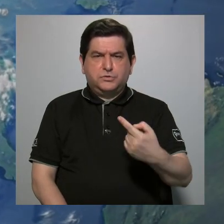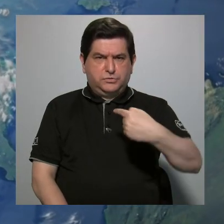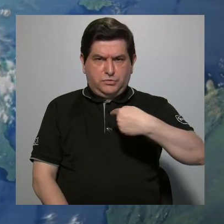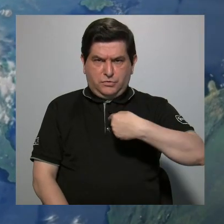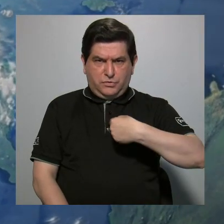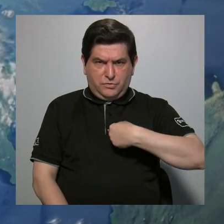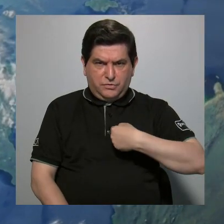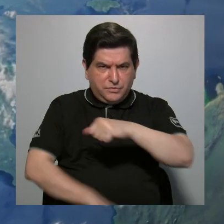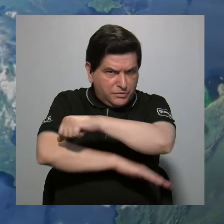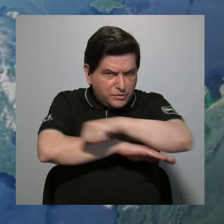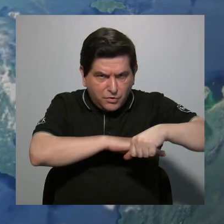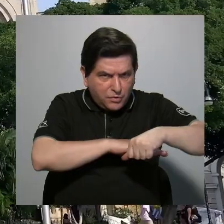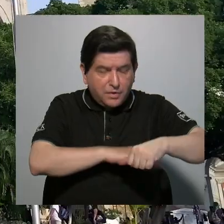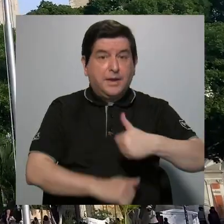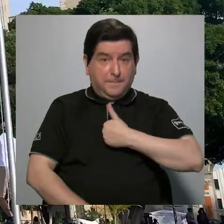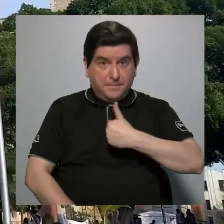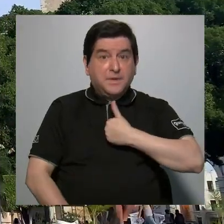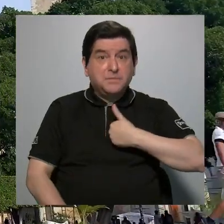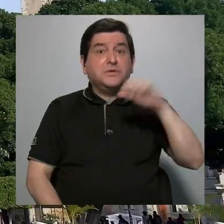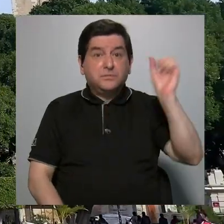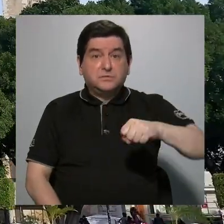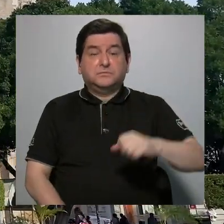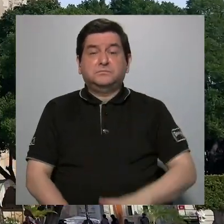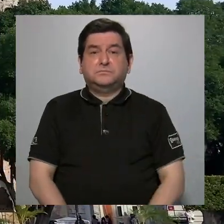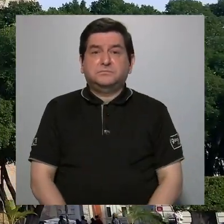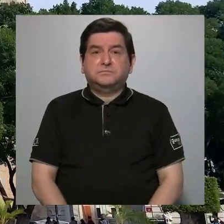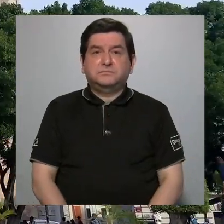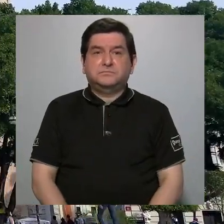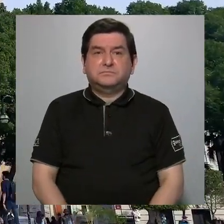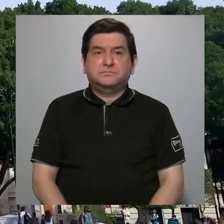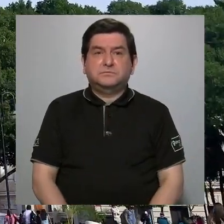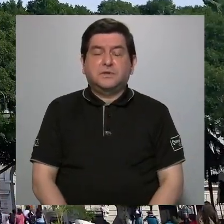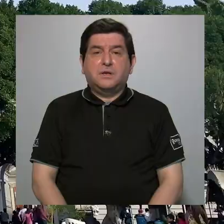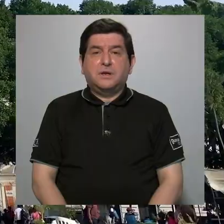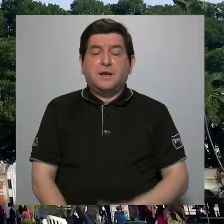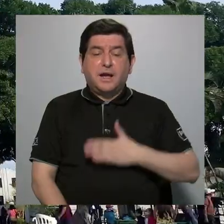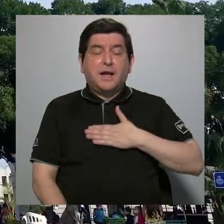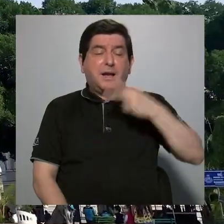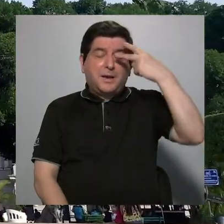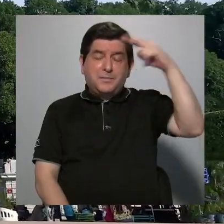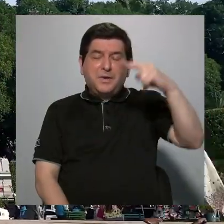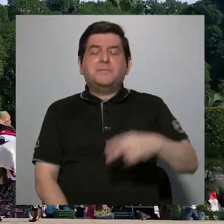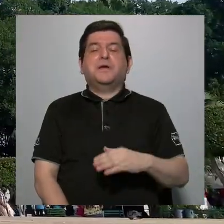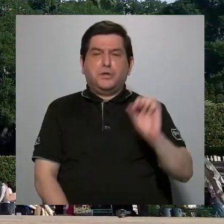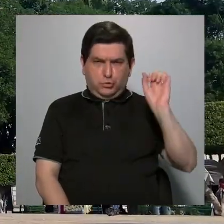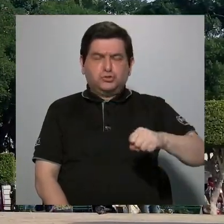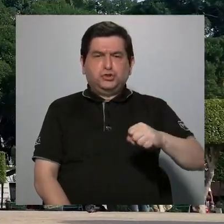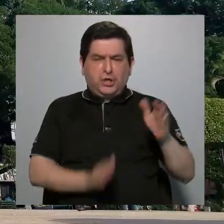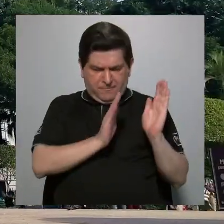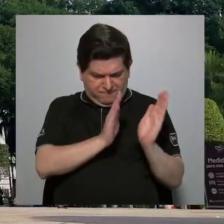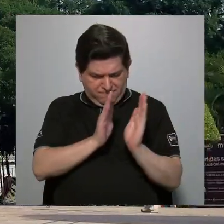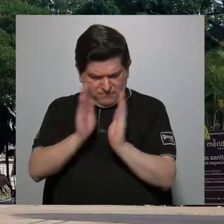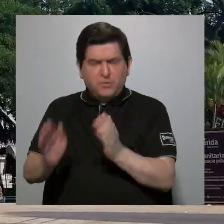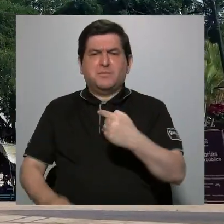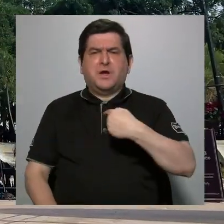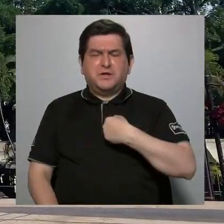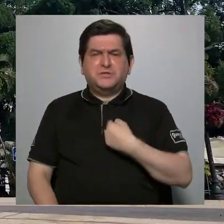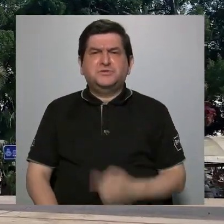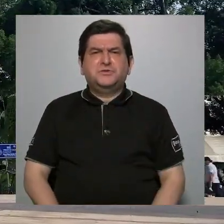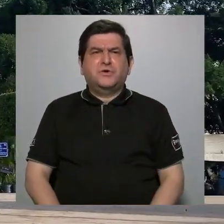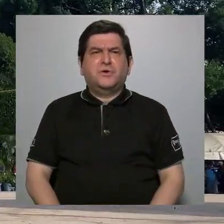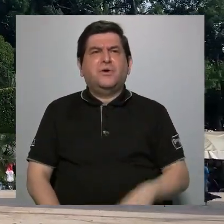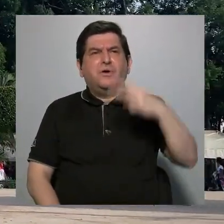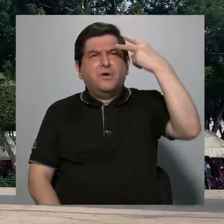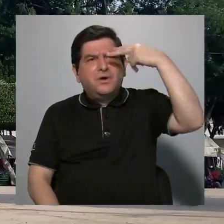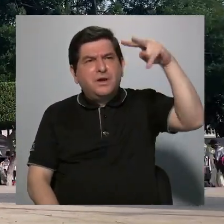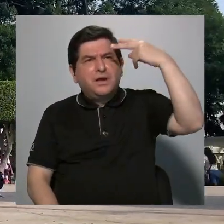en mi arquitectura, la tuvo en mí, porque a mí México realmente me formó, porque yo estuve en